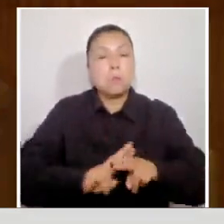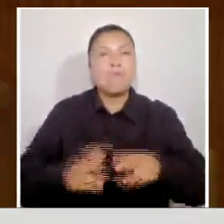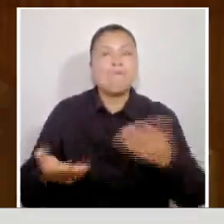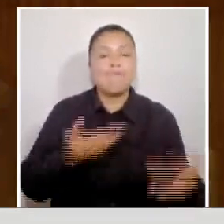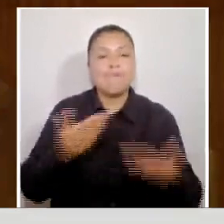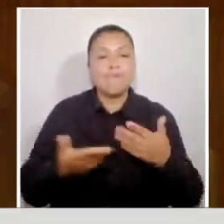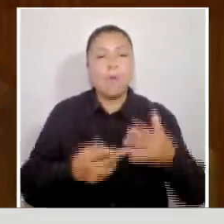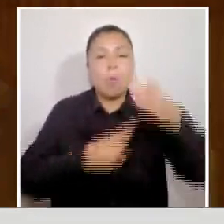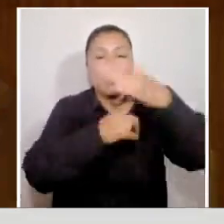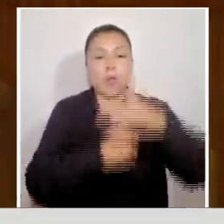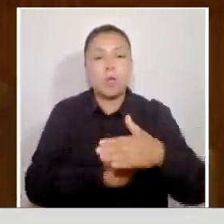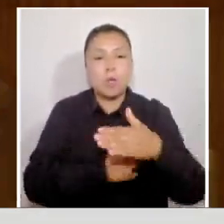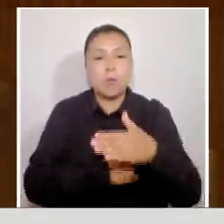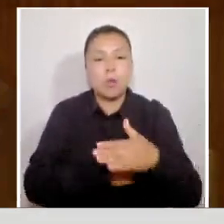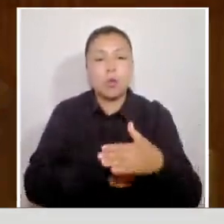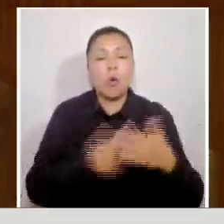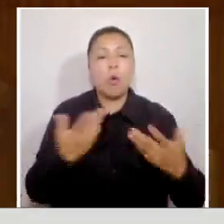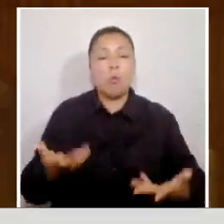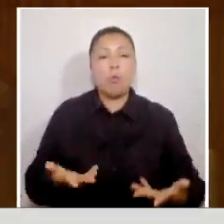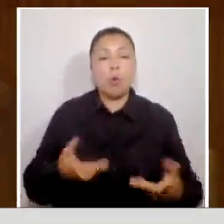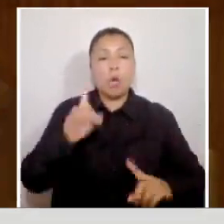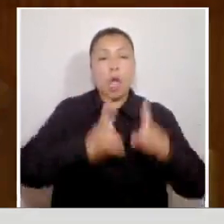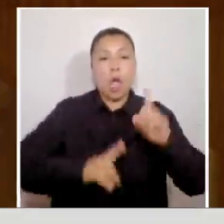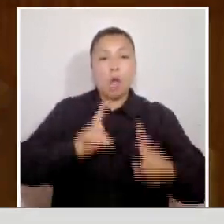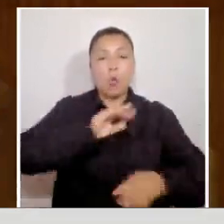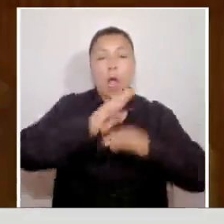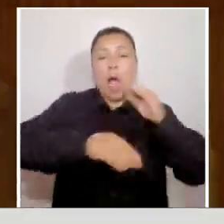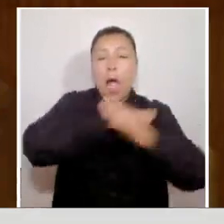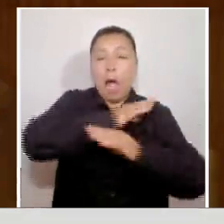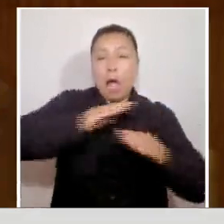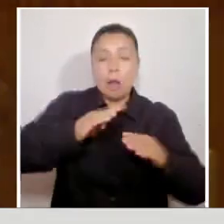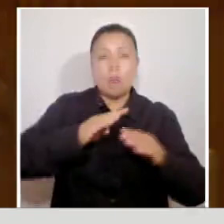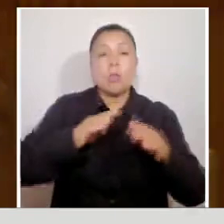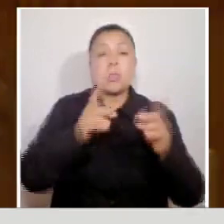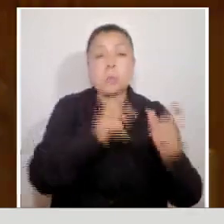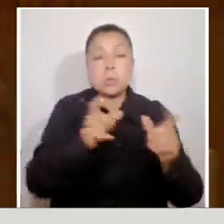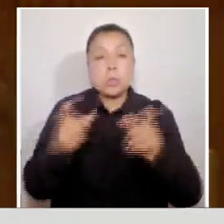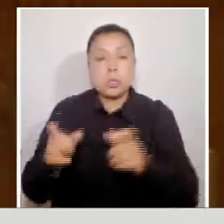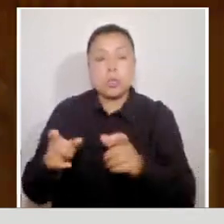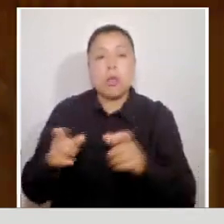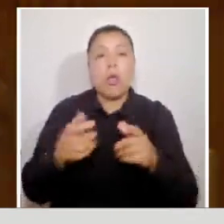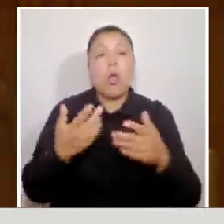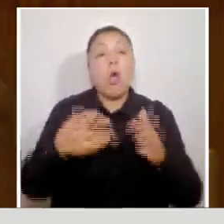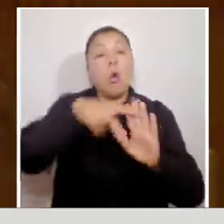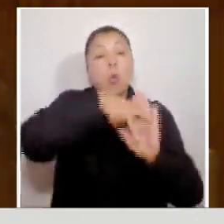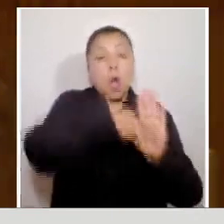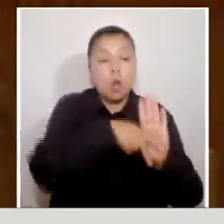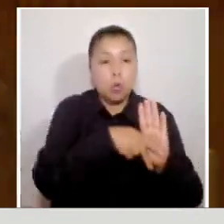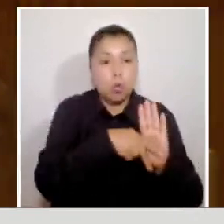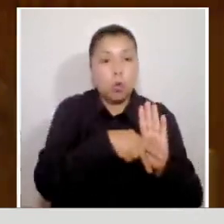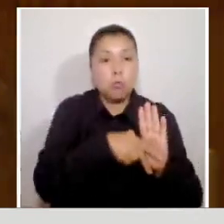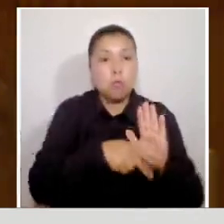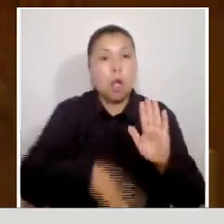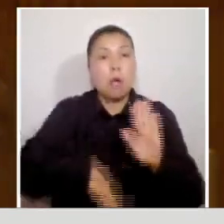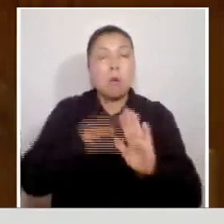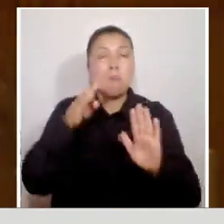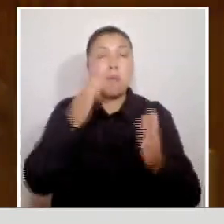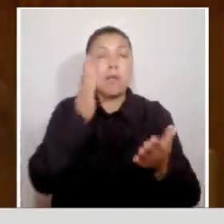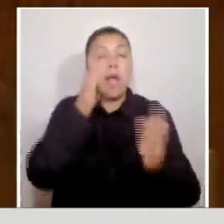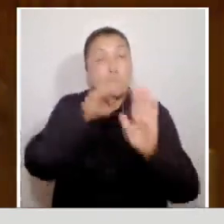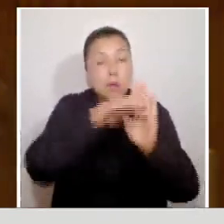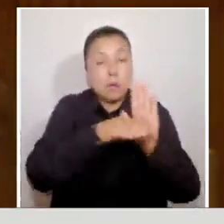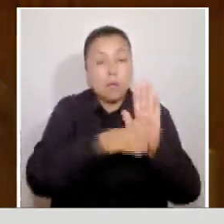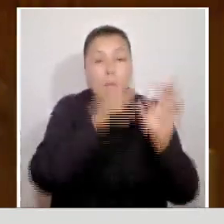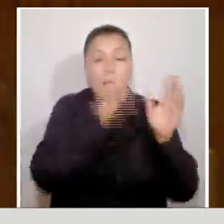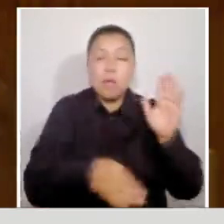discriminación por el hecho de que algunas artes marciales se regulen a través de una normativa con mayores requisitos y fiscalización